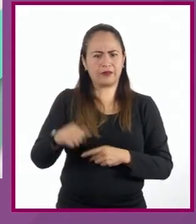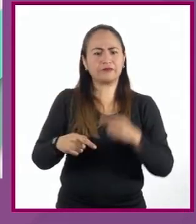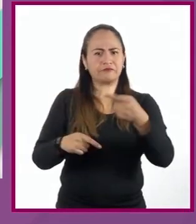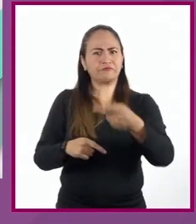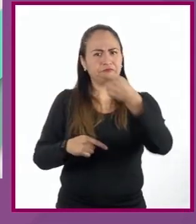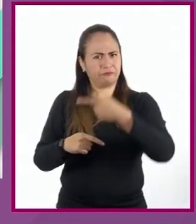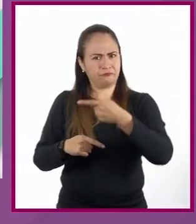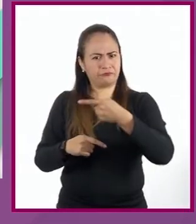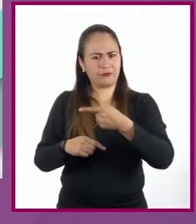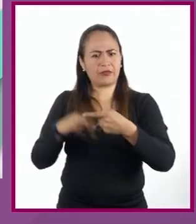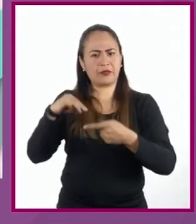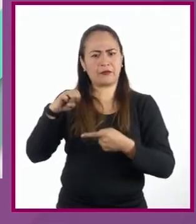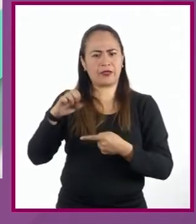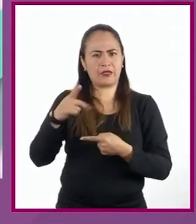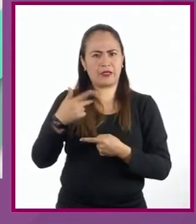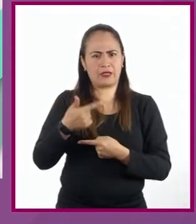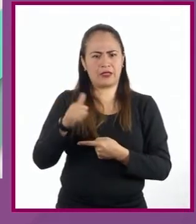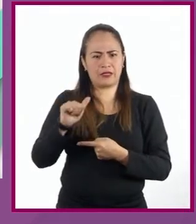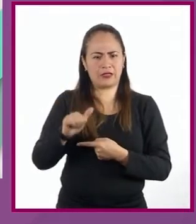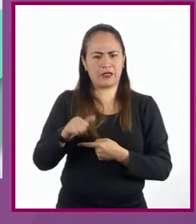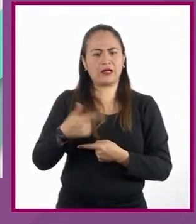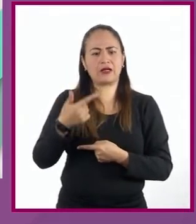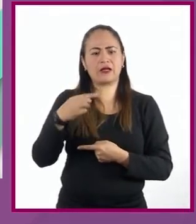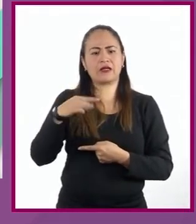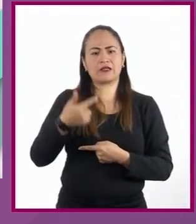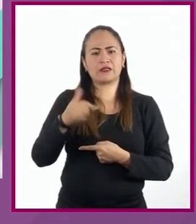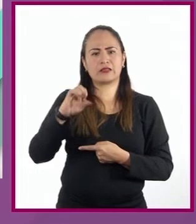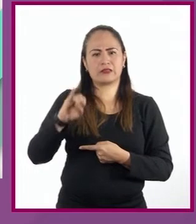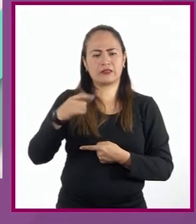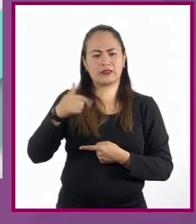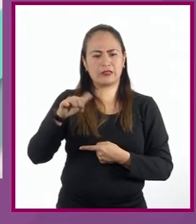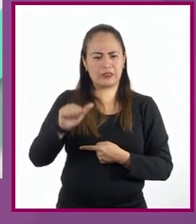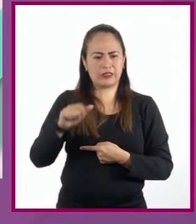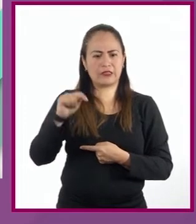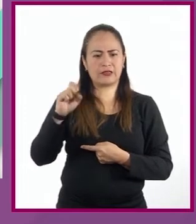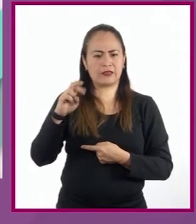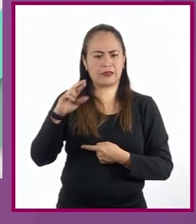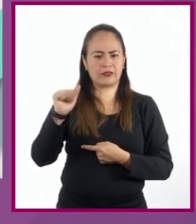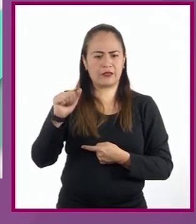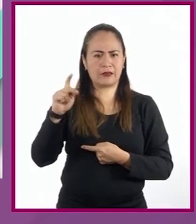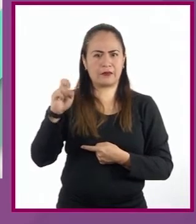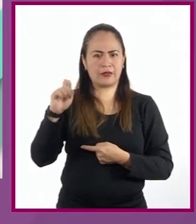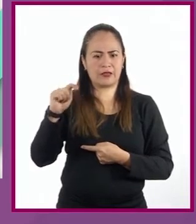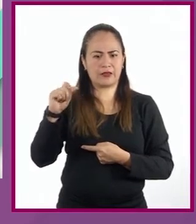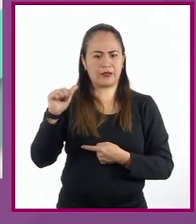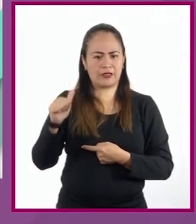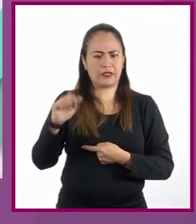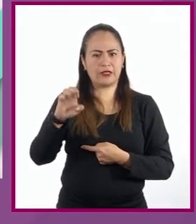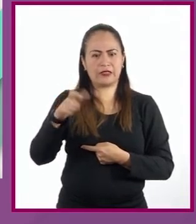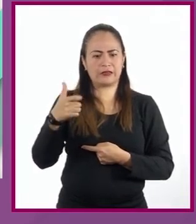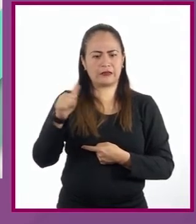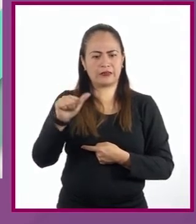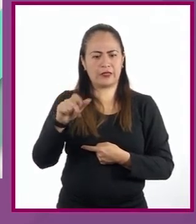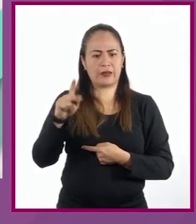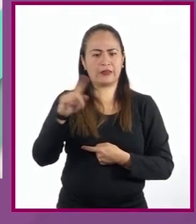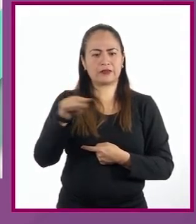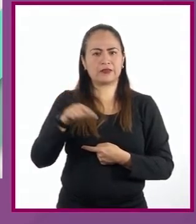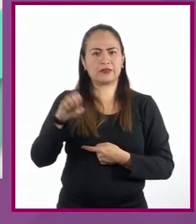kilo, mega, giga, tera, peta, hexa, zeta,